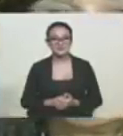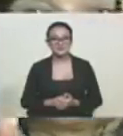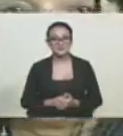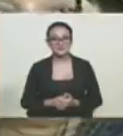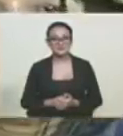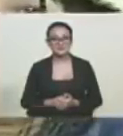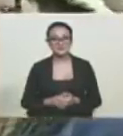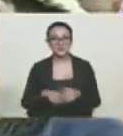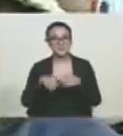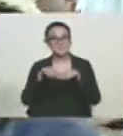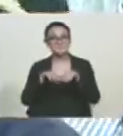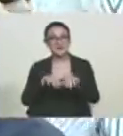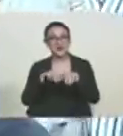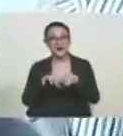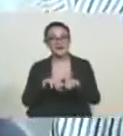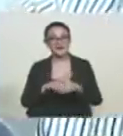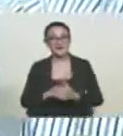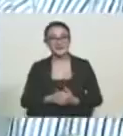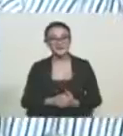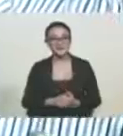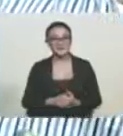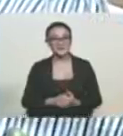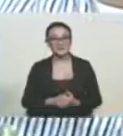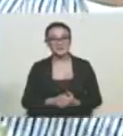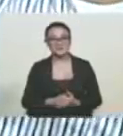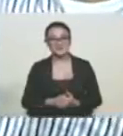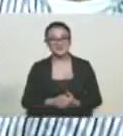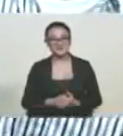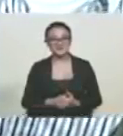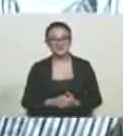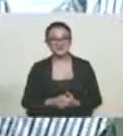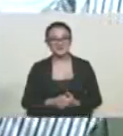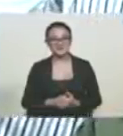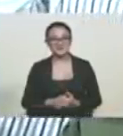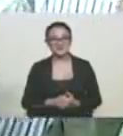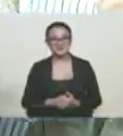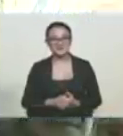Una marcha que fue vilipendiada,